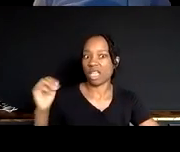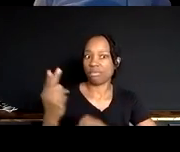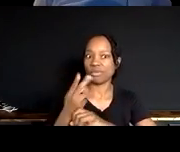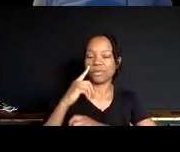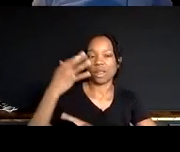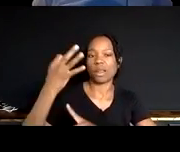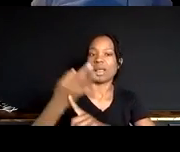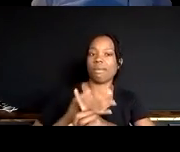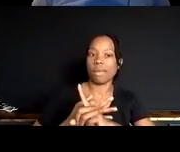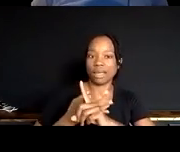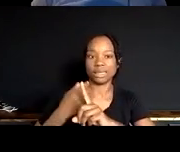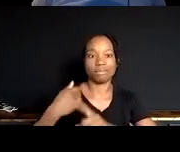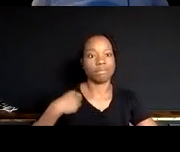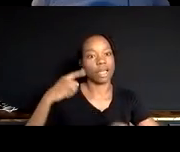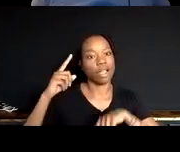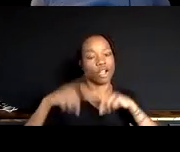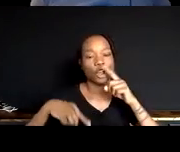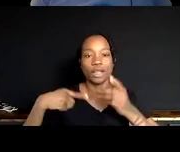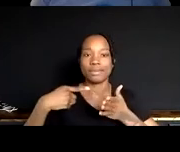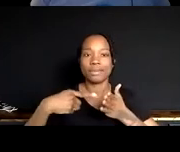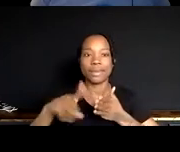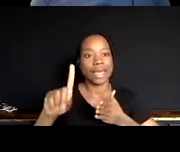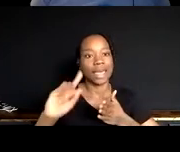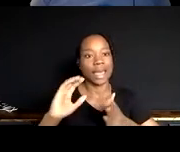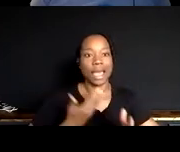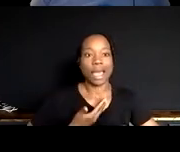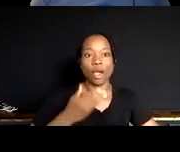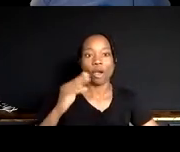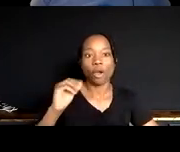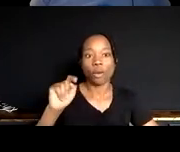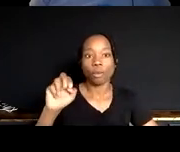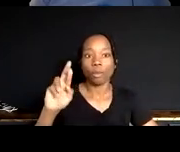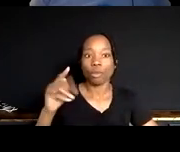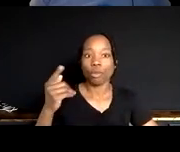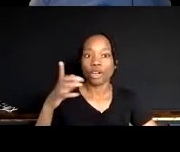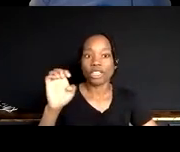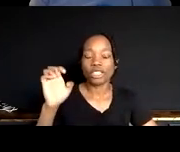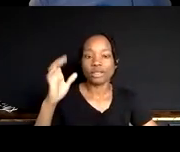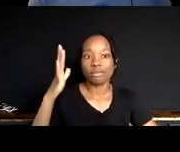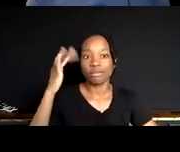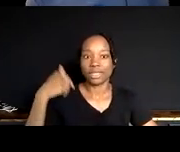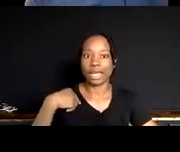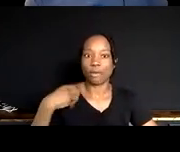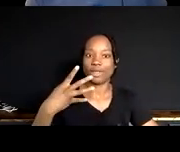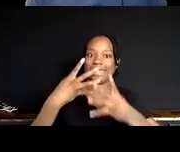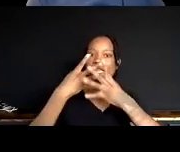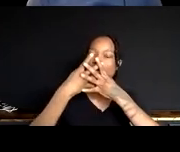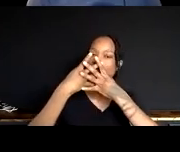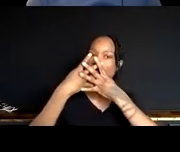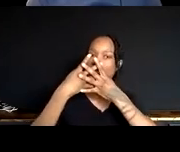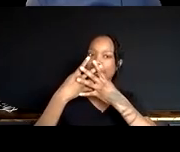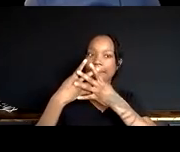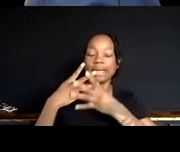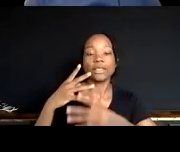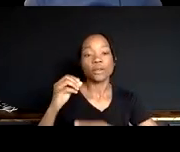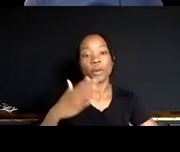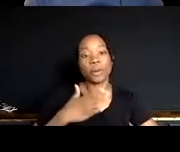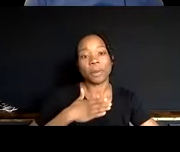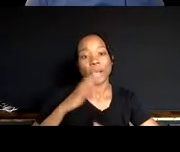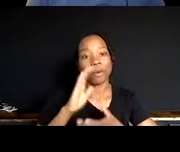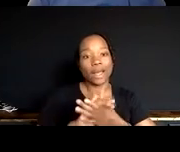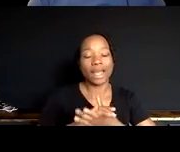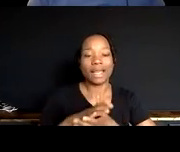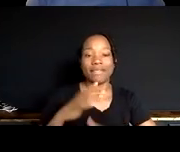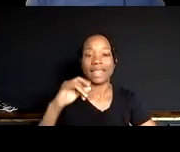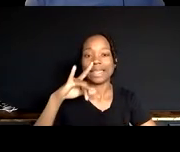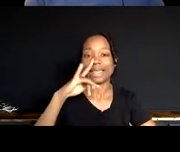por 9 meses. No pude pagar mi hipoteca porque estaba encarcelado, así que mi